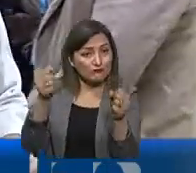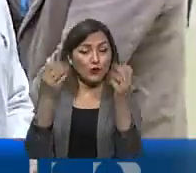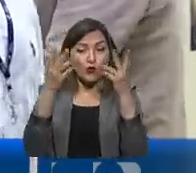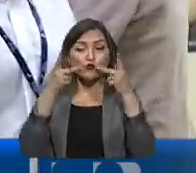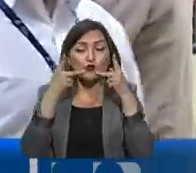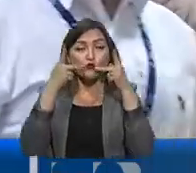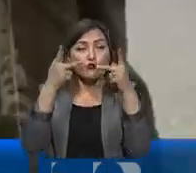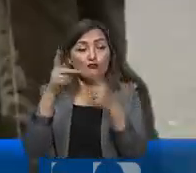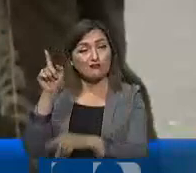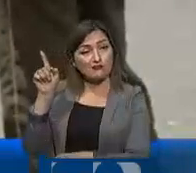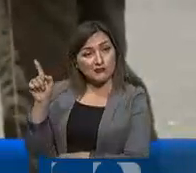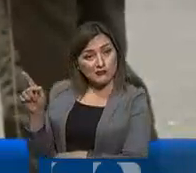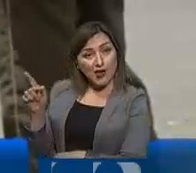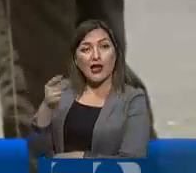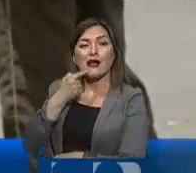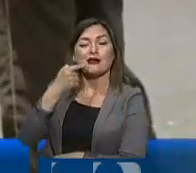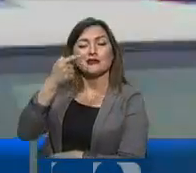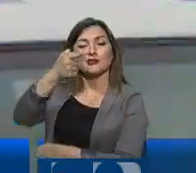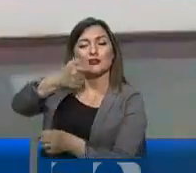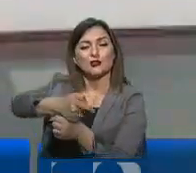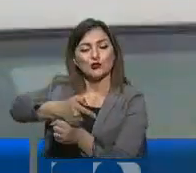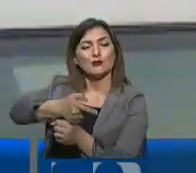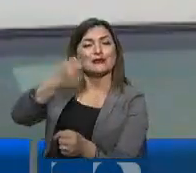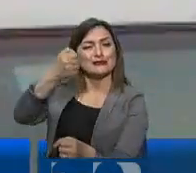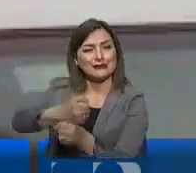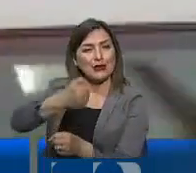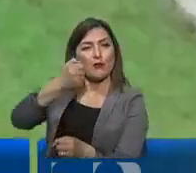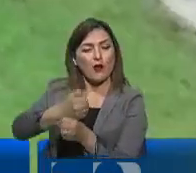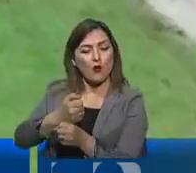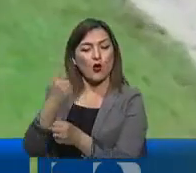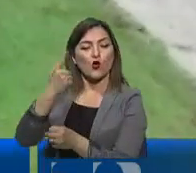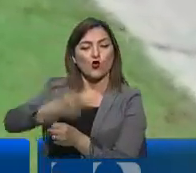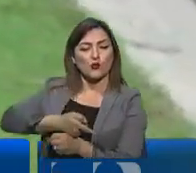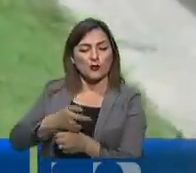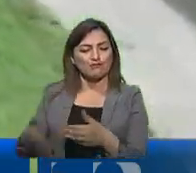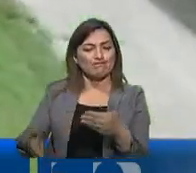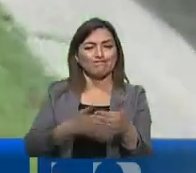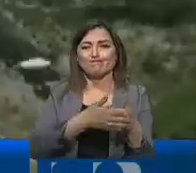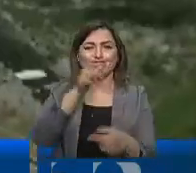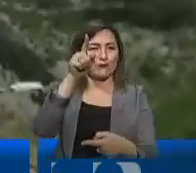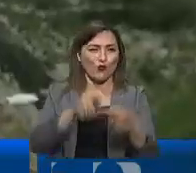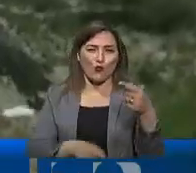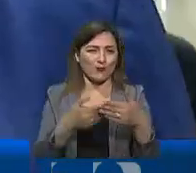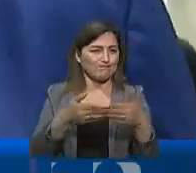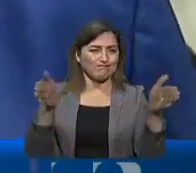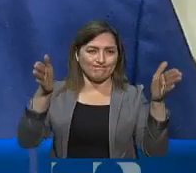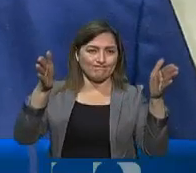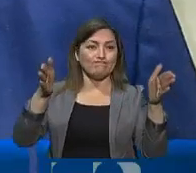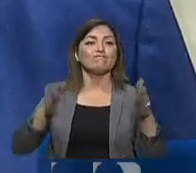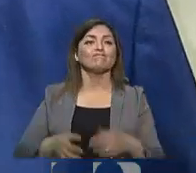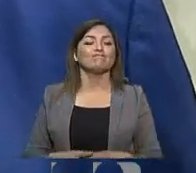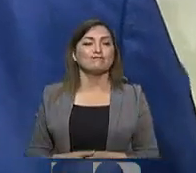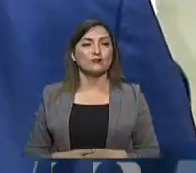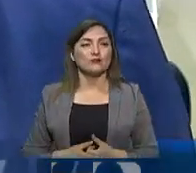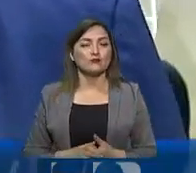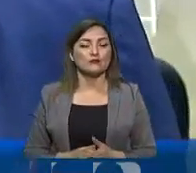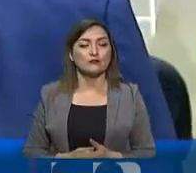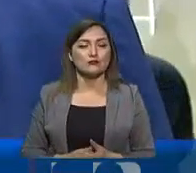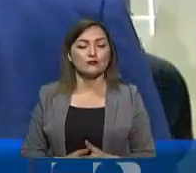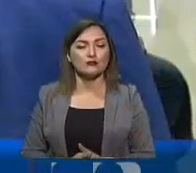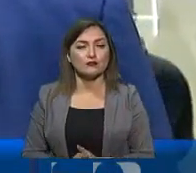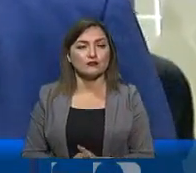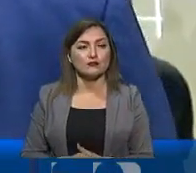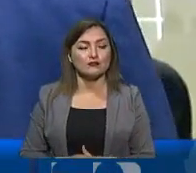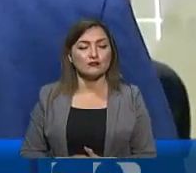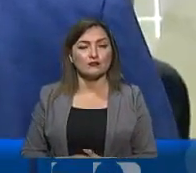públicas marcelo cabrera se ha dispuesto los trabajos necesarios para mantener los ejes viales habilitados de tal manera que con